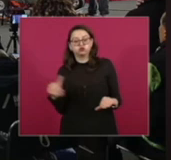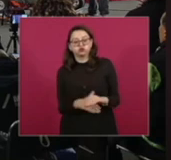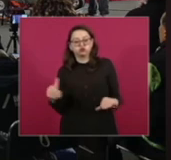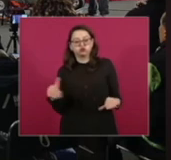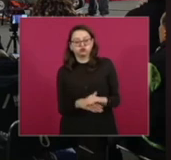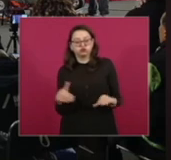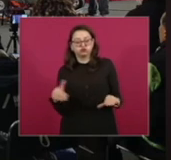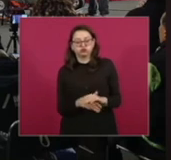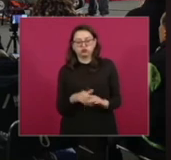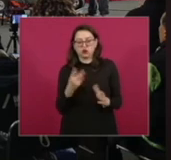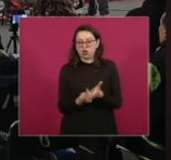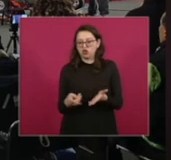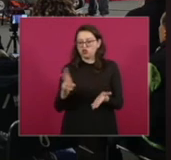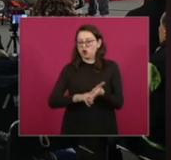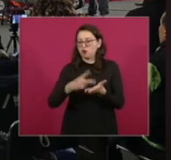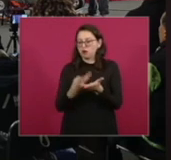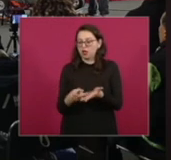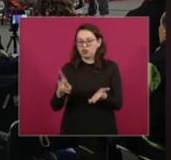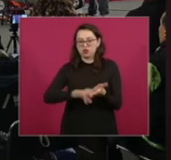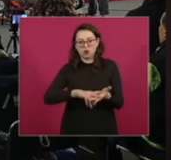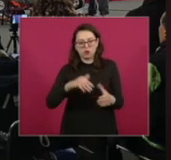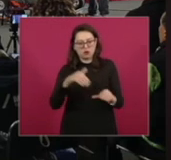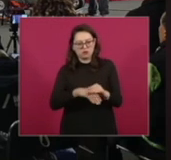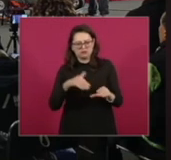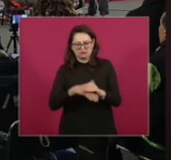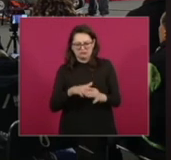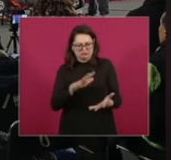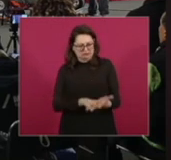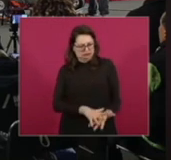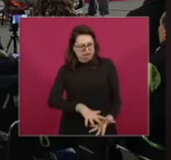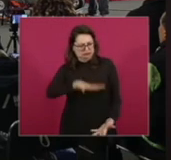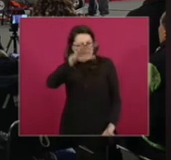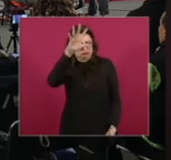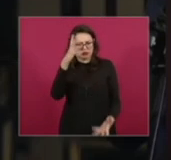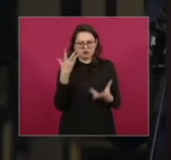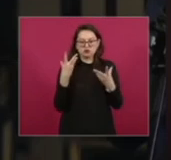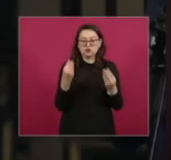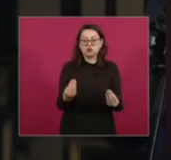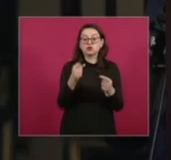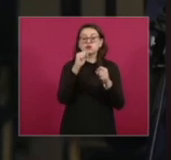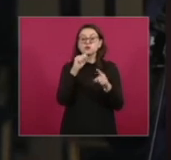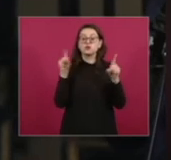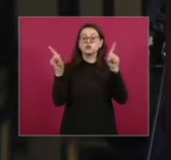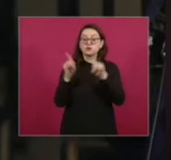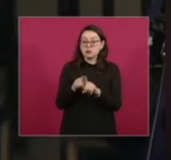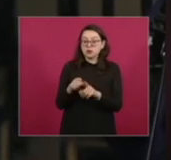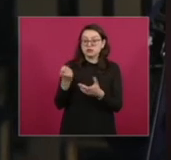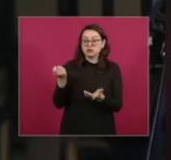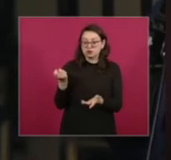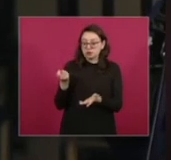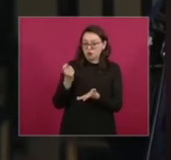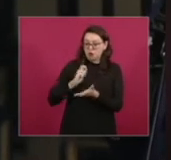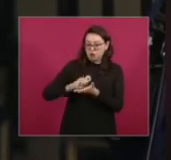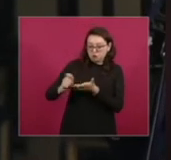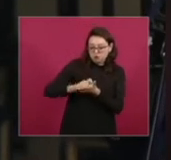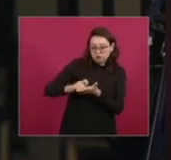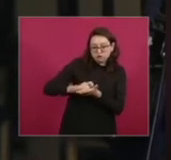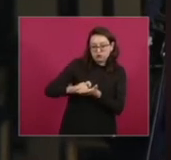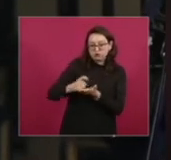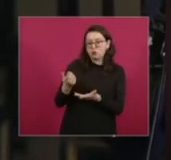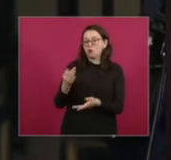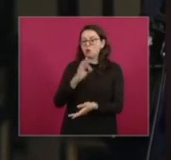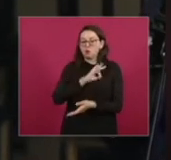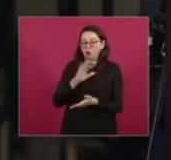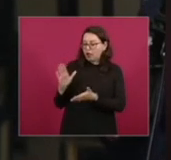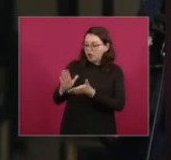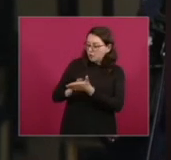carrusel por esta sobreproducción de boletas. Y también en el caso de los crayones, pues cuando no se producen con calidad se pueden borrar, que